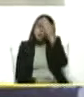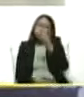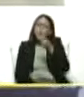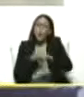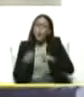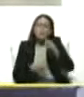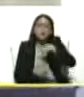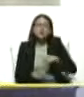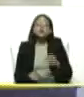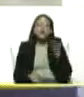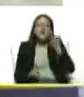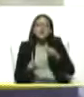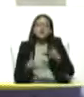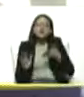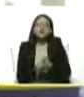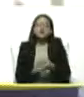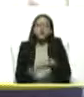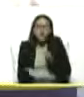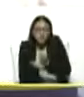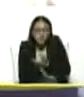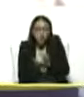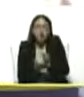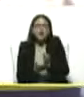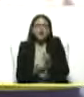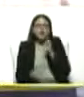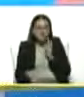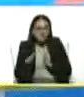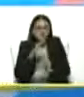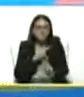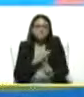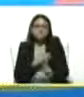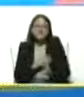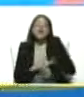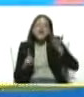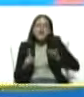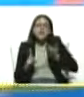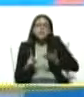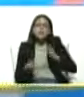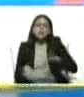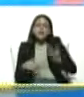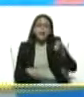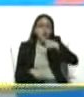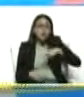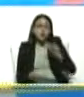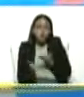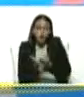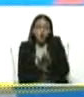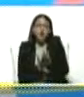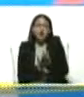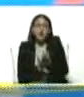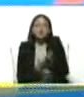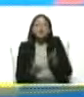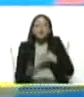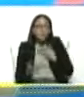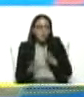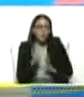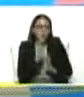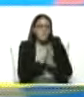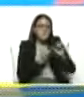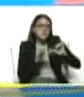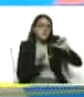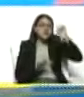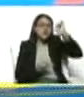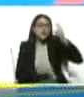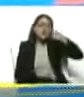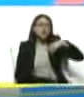La ética y la economía es fundamental. ¿Para qué la economía? Para desarrollar un